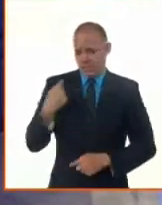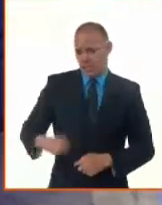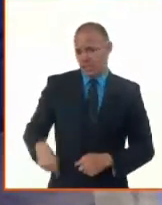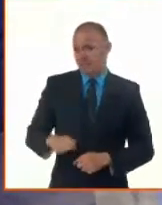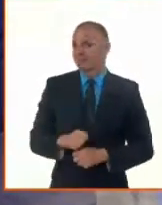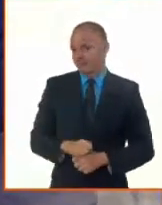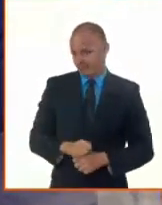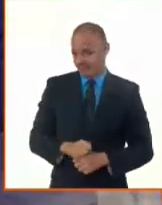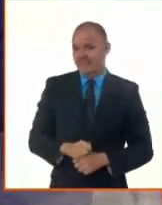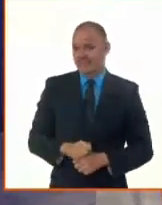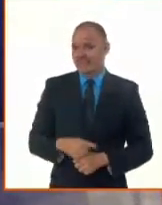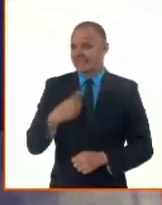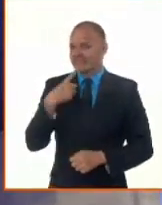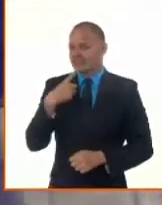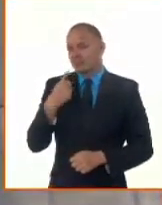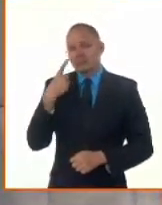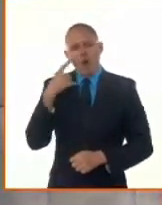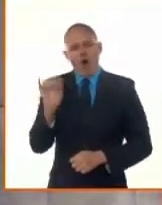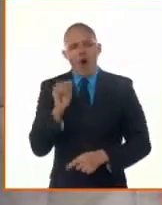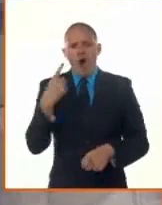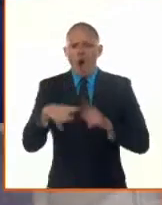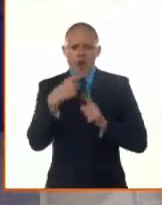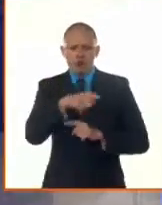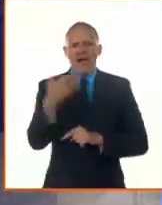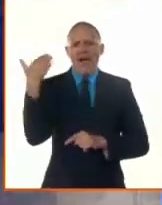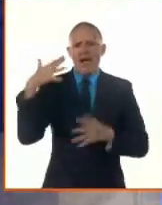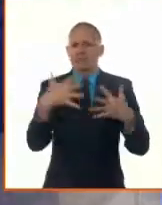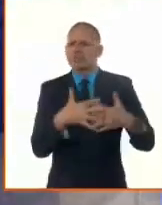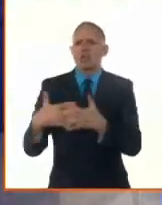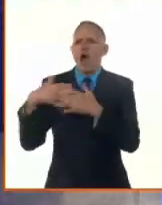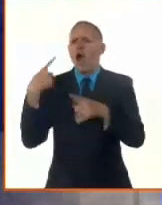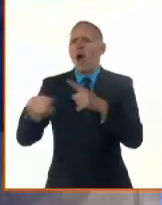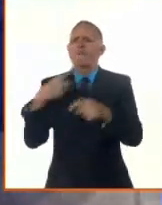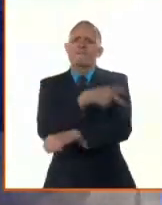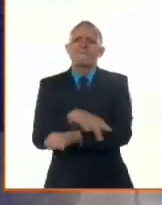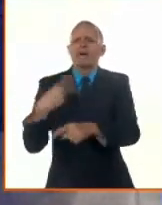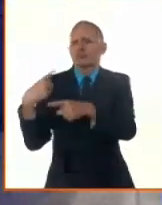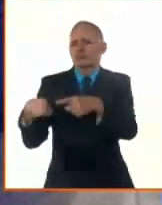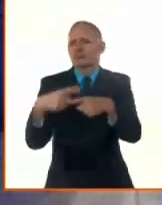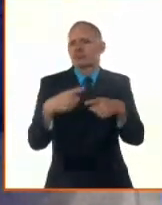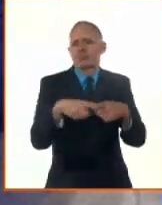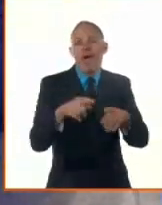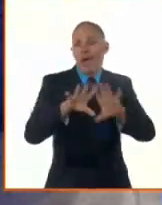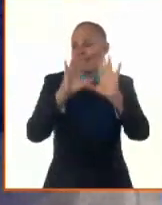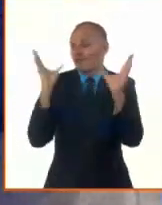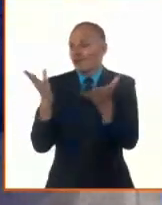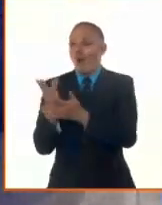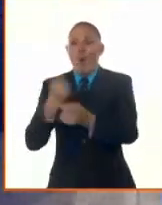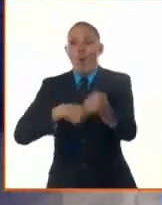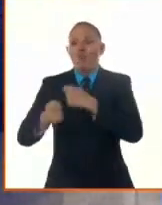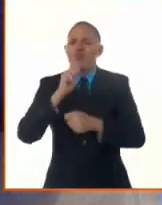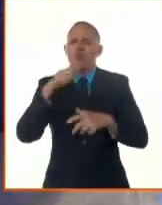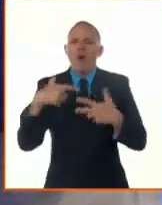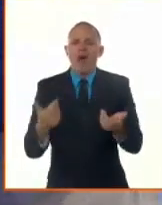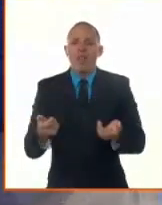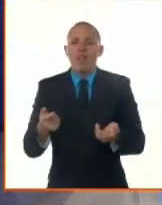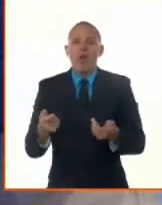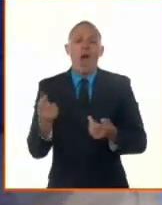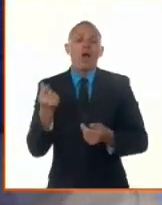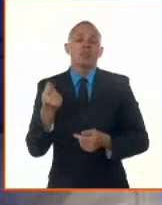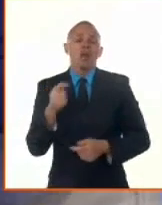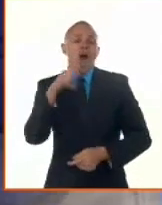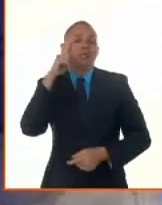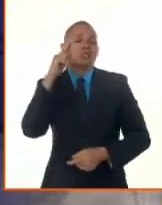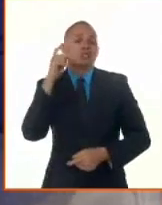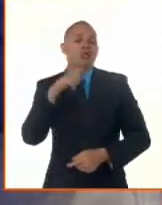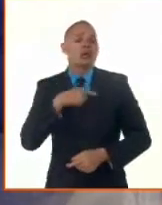Pakistán Rusia China y ellos que para el intercambio en yuán Entonces qué está pasando los analistas dicen